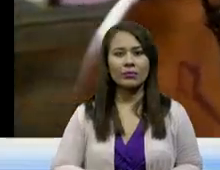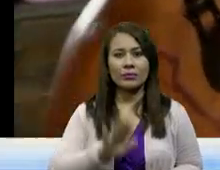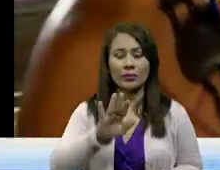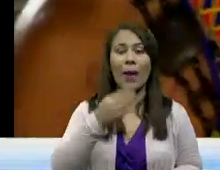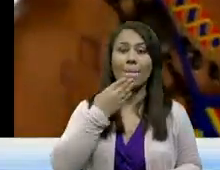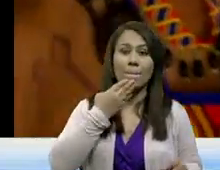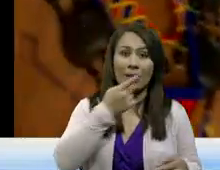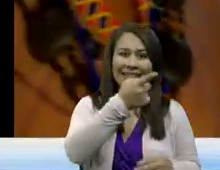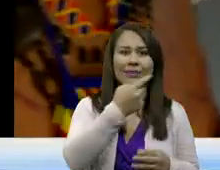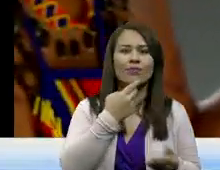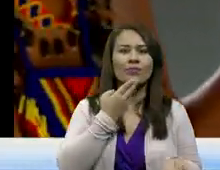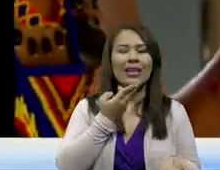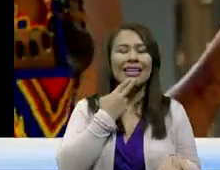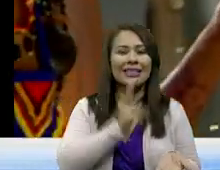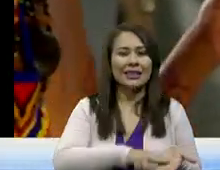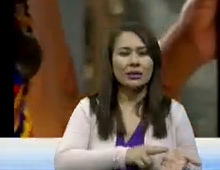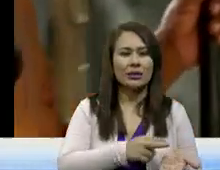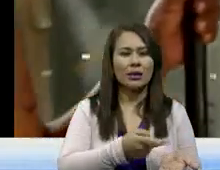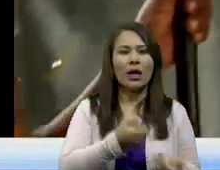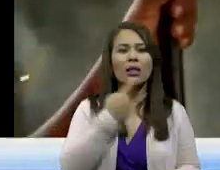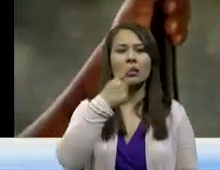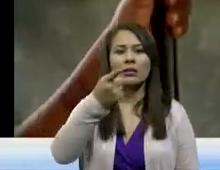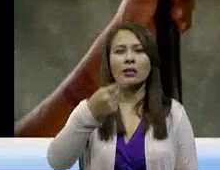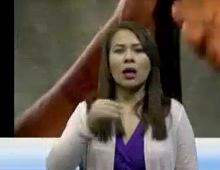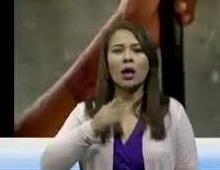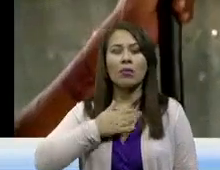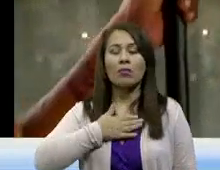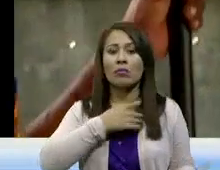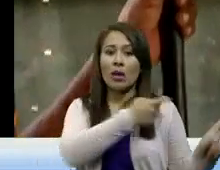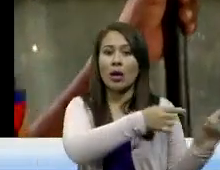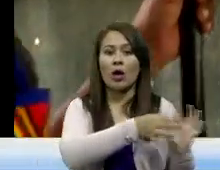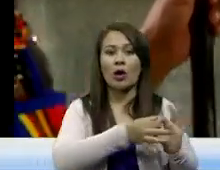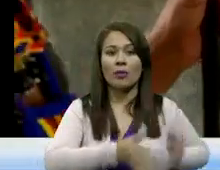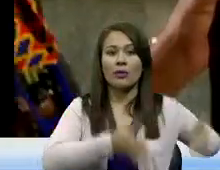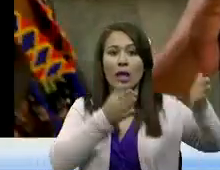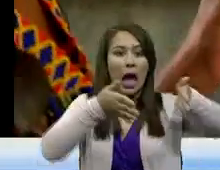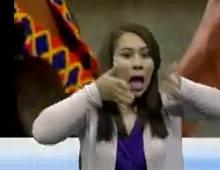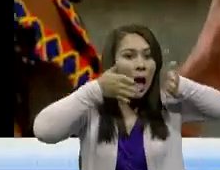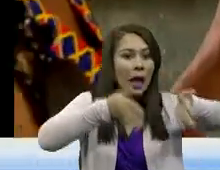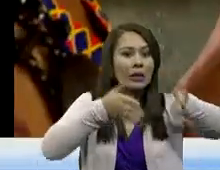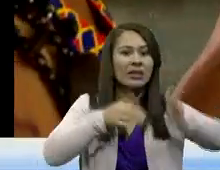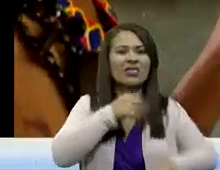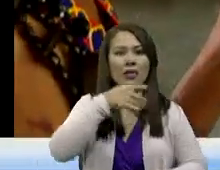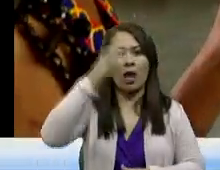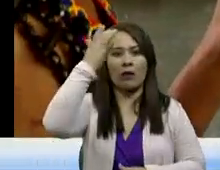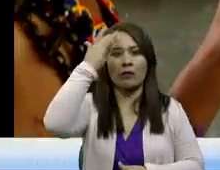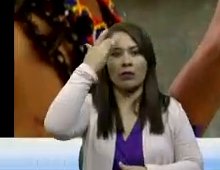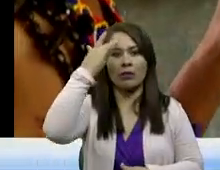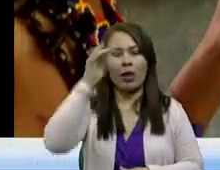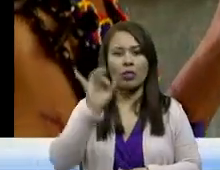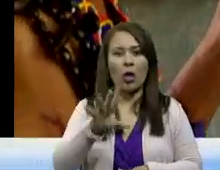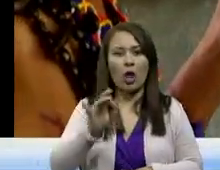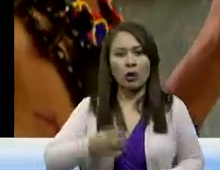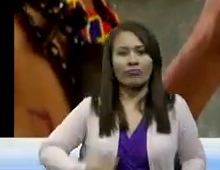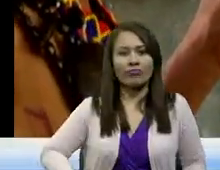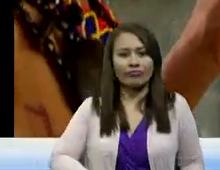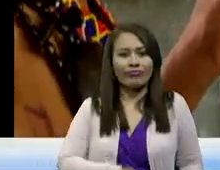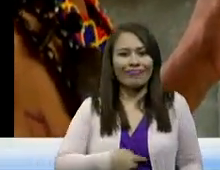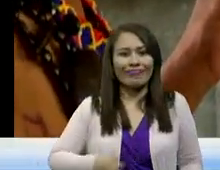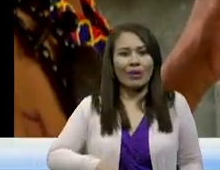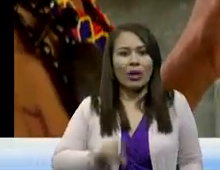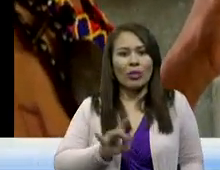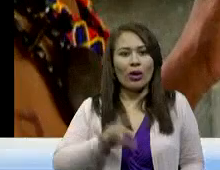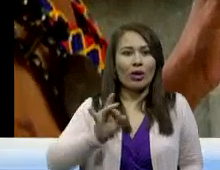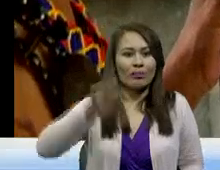Bueno, el compañero indica de que bueno, le va a hacer la atención al paciente que sufre del dolor del estómago, el dolor